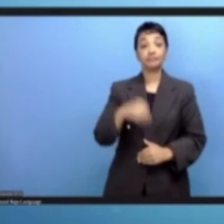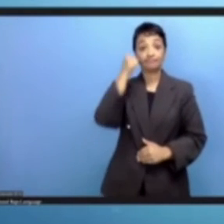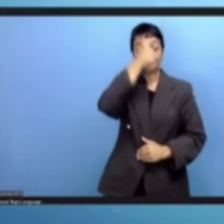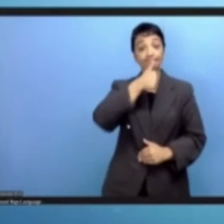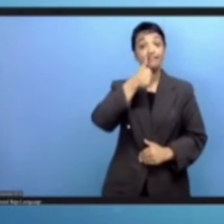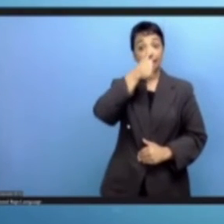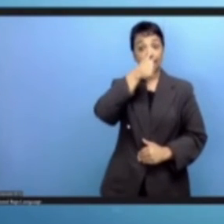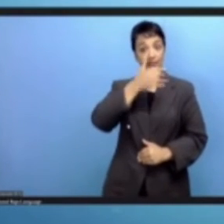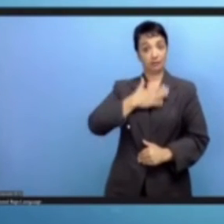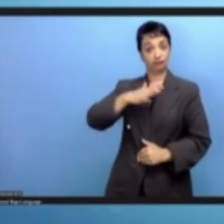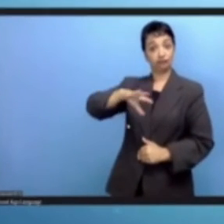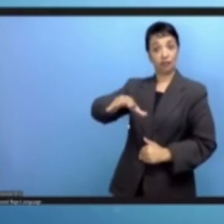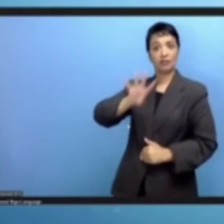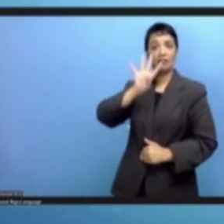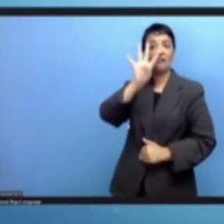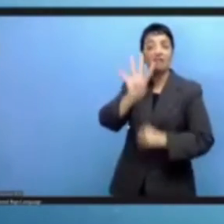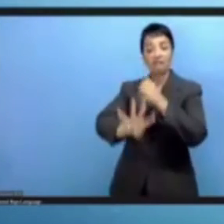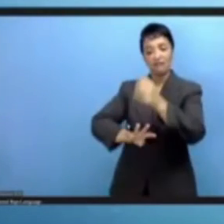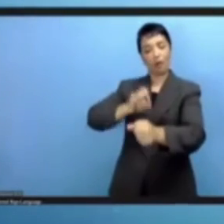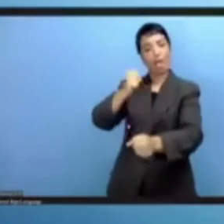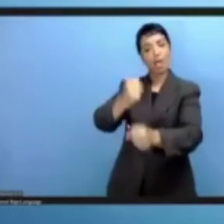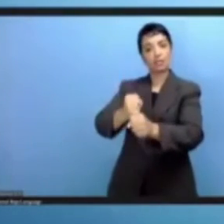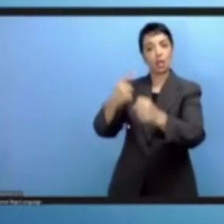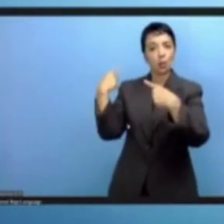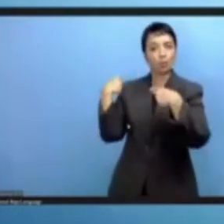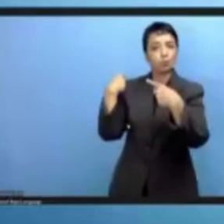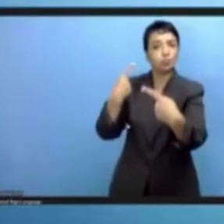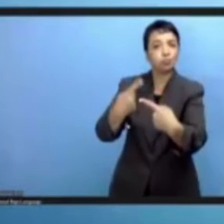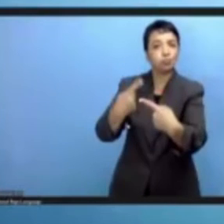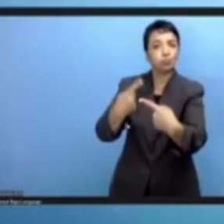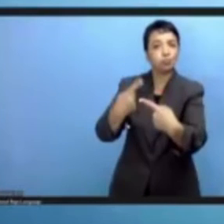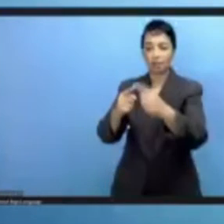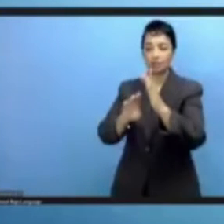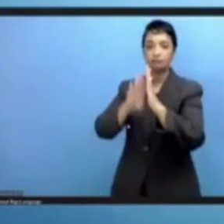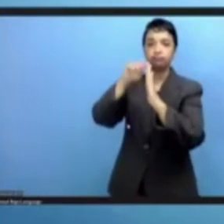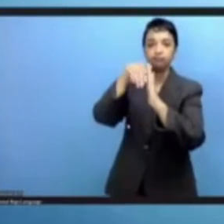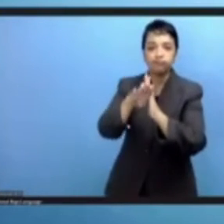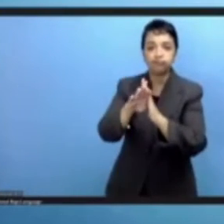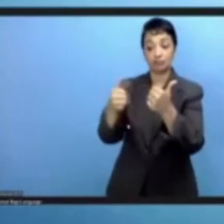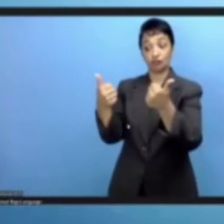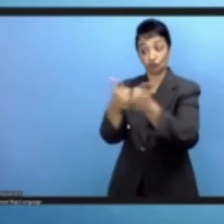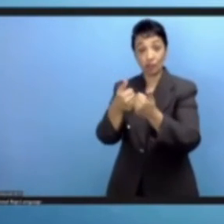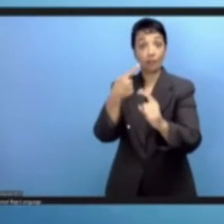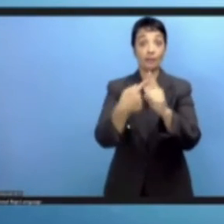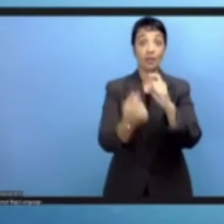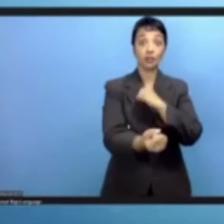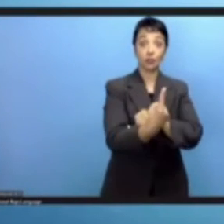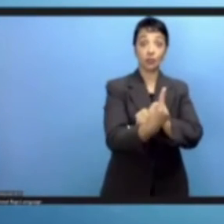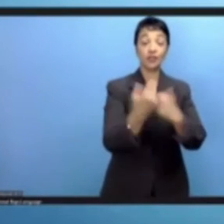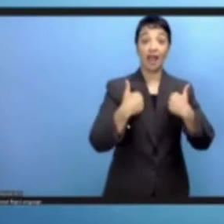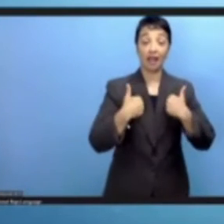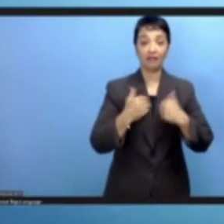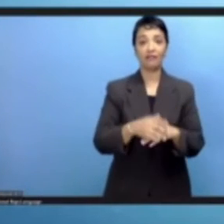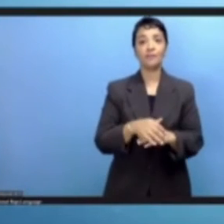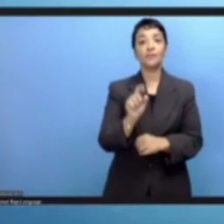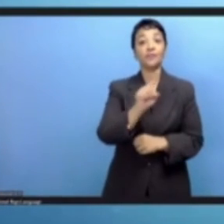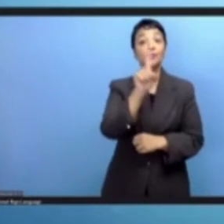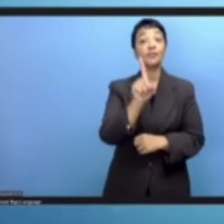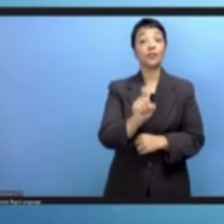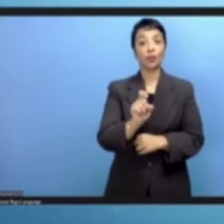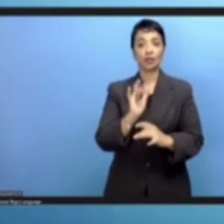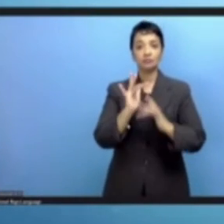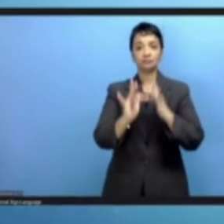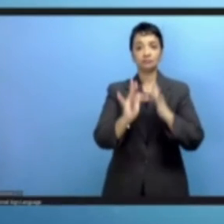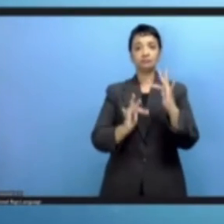prácticas tú salvaguardadas para Etiopía los últimos años ha sido lleno de estado